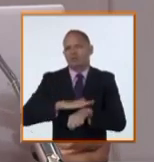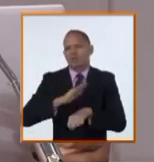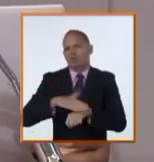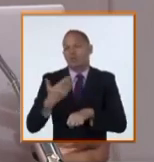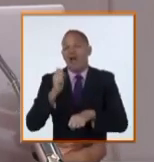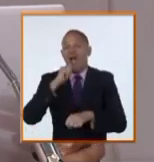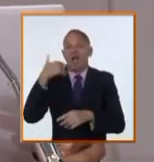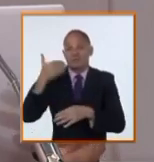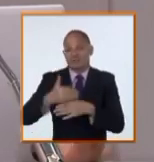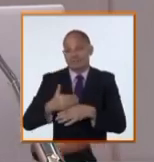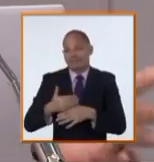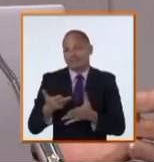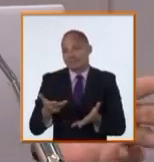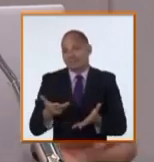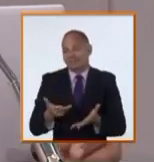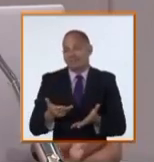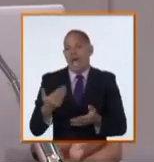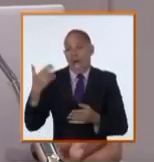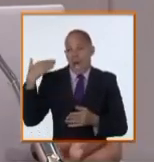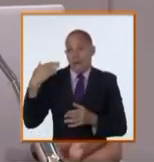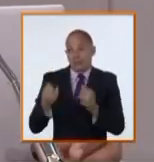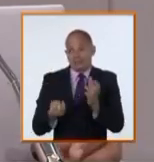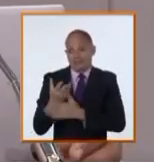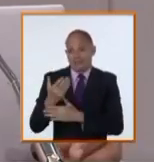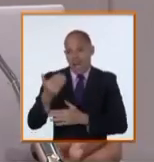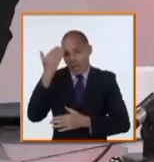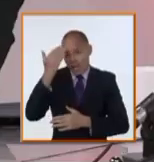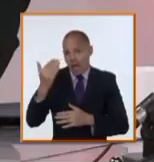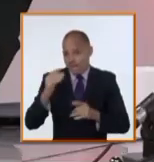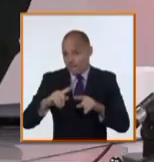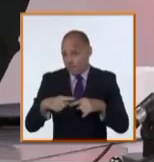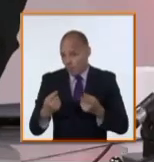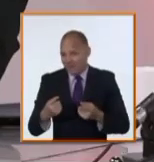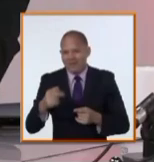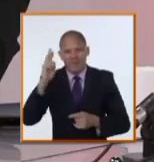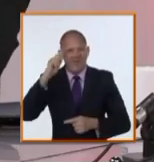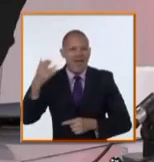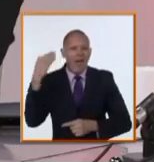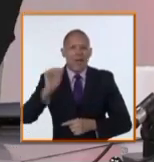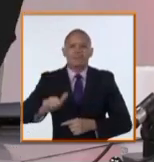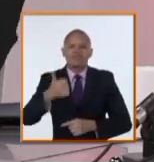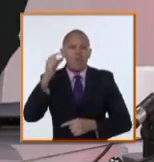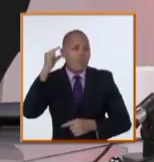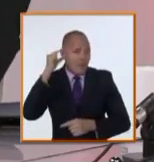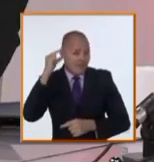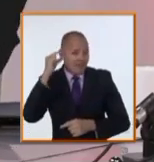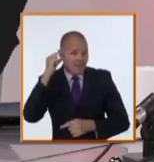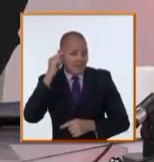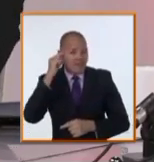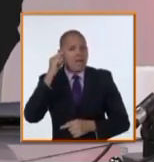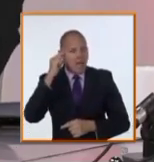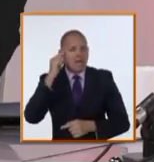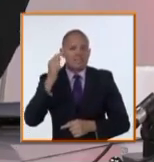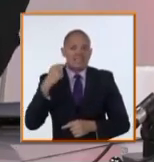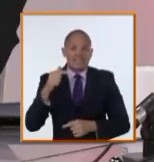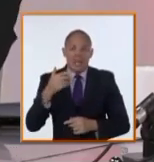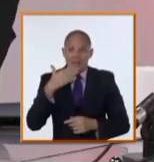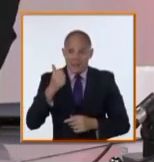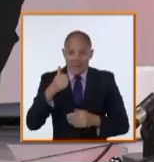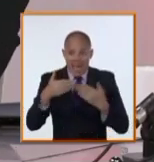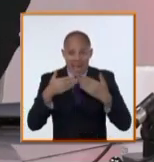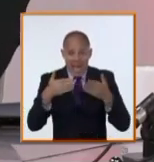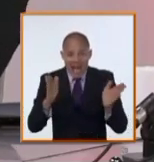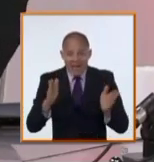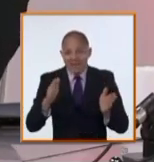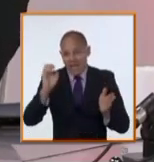a esa plataforma cuando hubo la apertura trabajo expedia booking pudieron ser utilizadas ahora después de Trump han vuelto de nuevo aparecer para nuestro